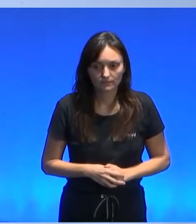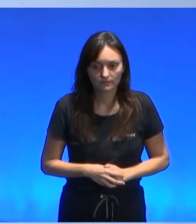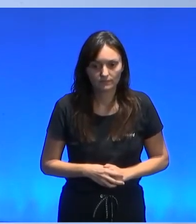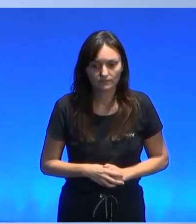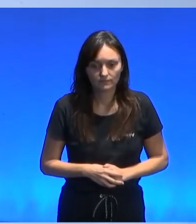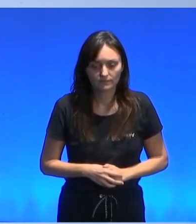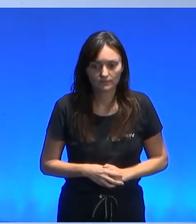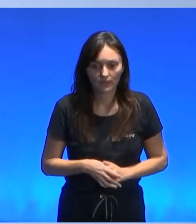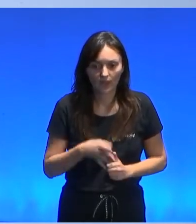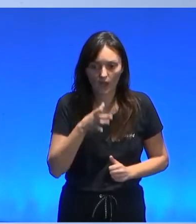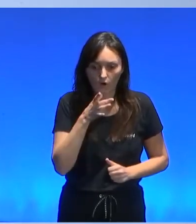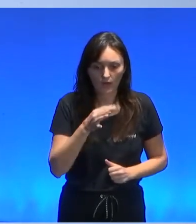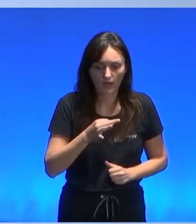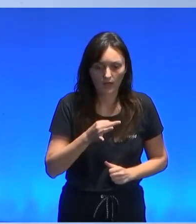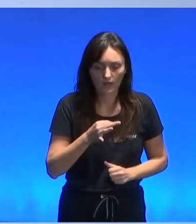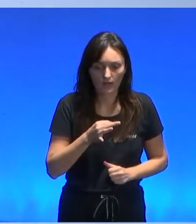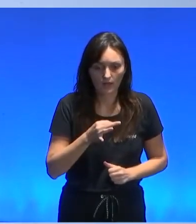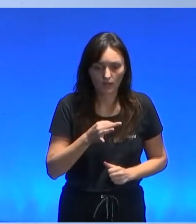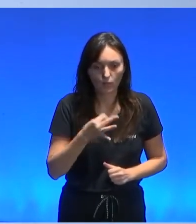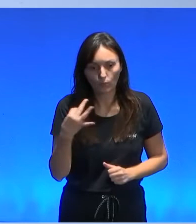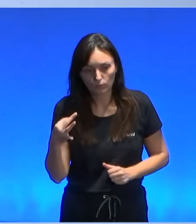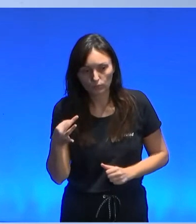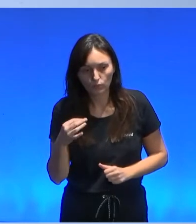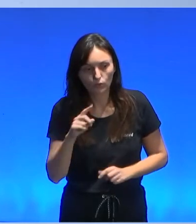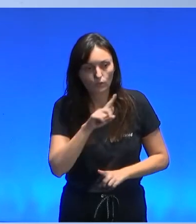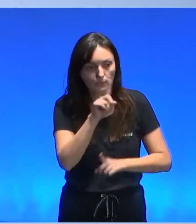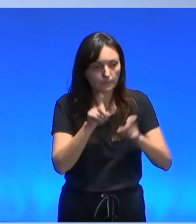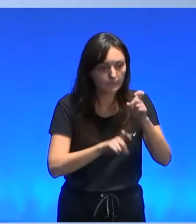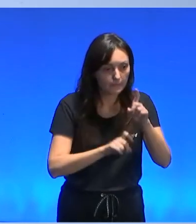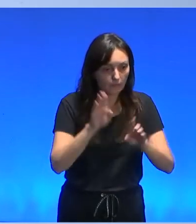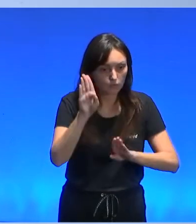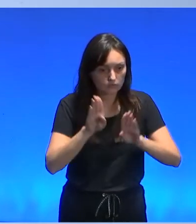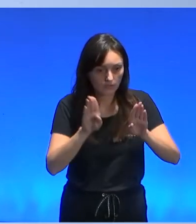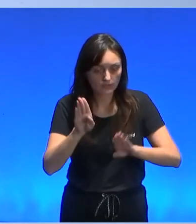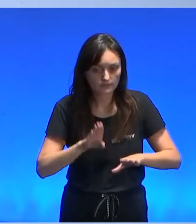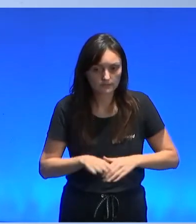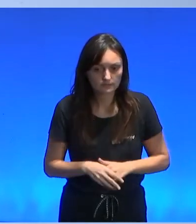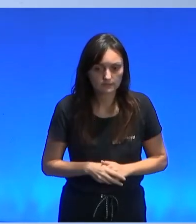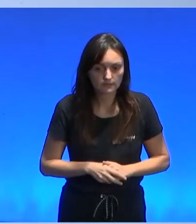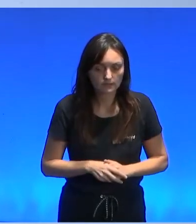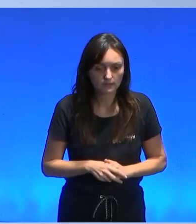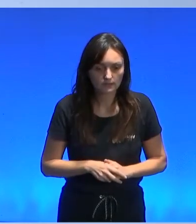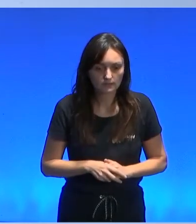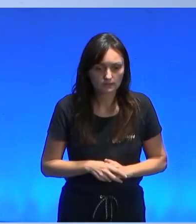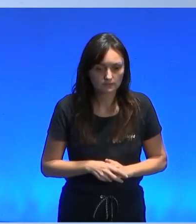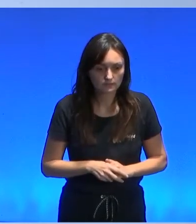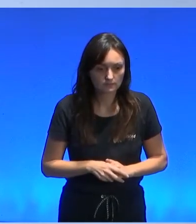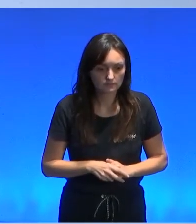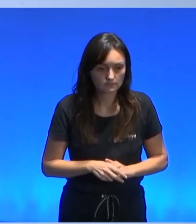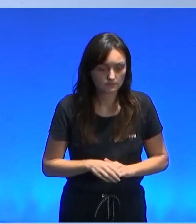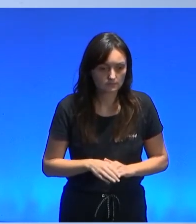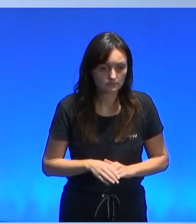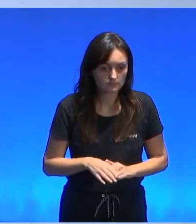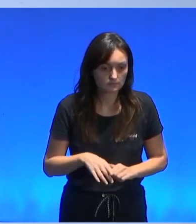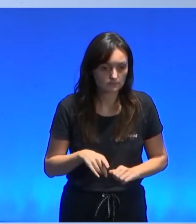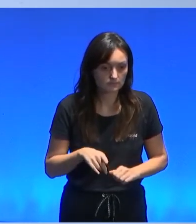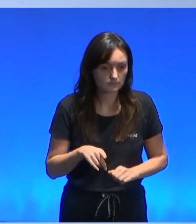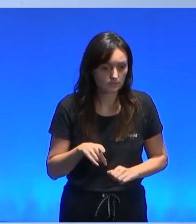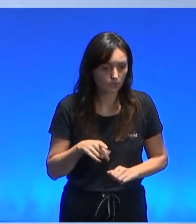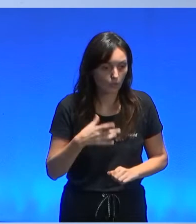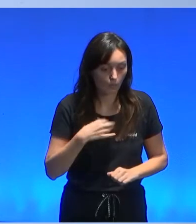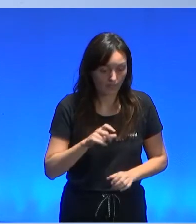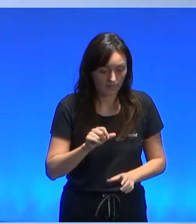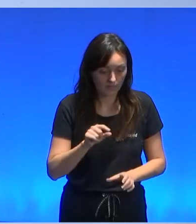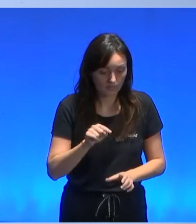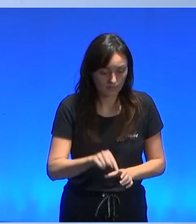es el turno de que podáis hacerle alguna pregunta. Levantad la mano, podéis